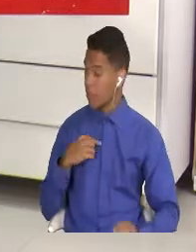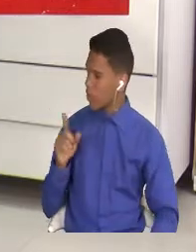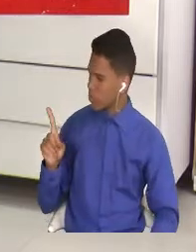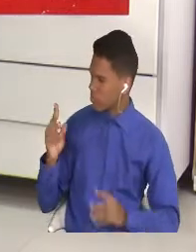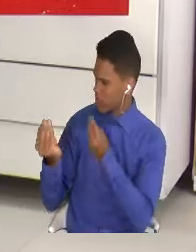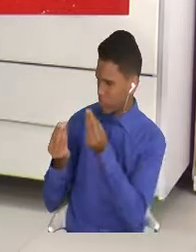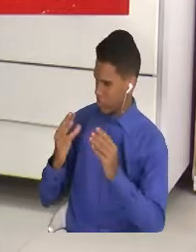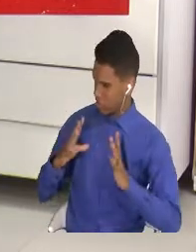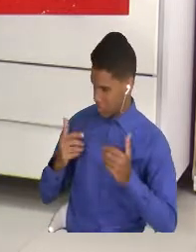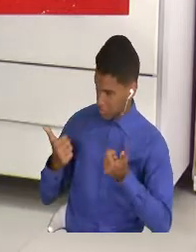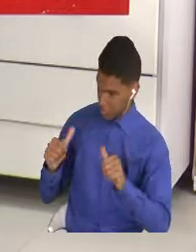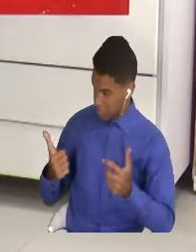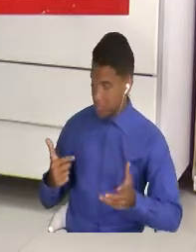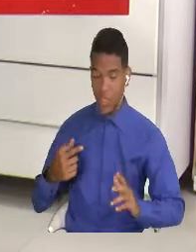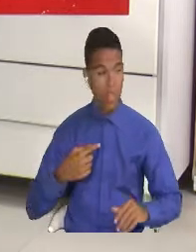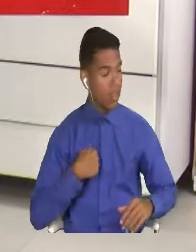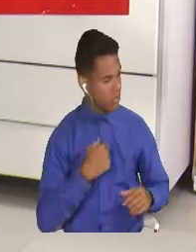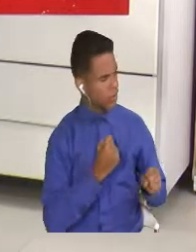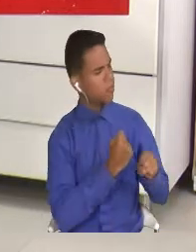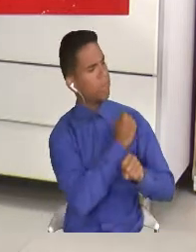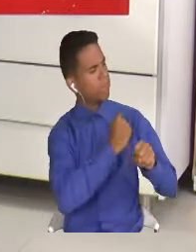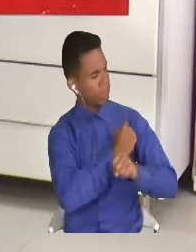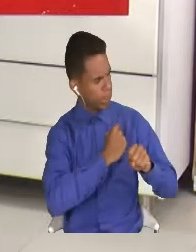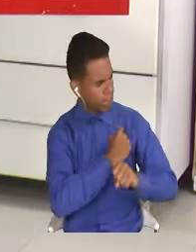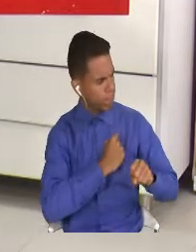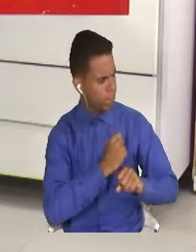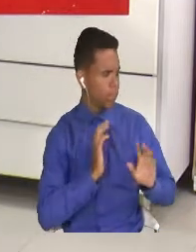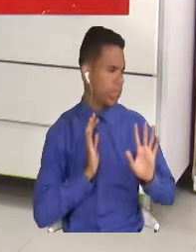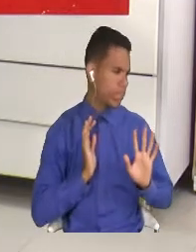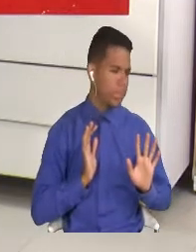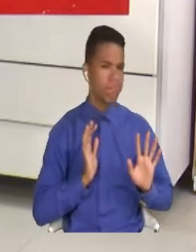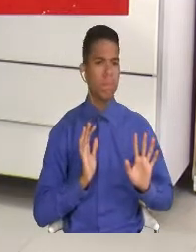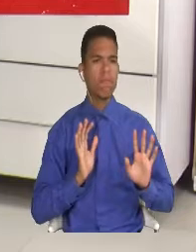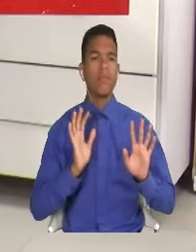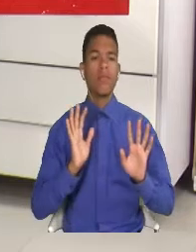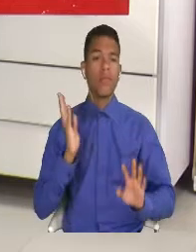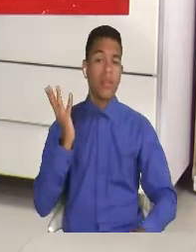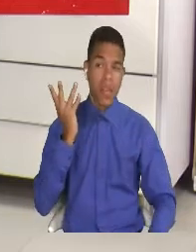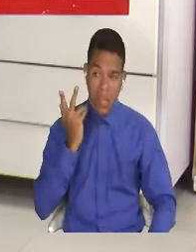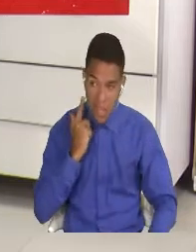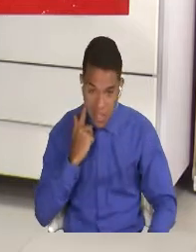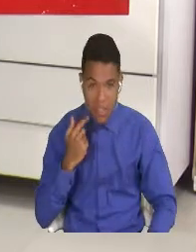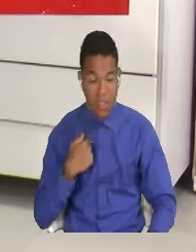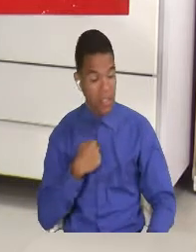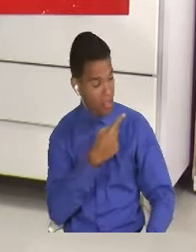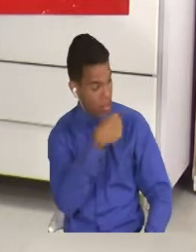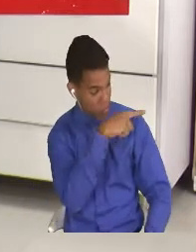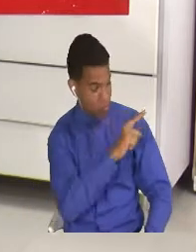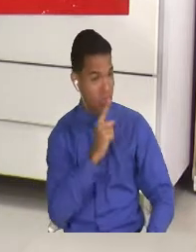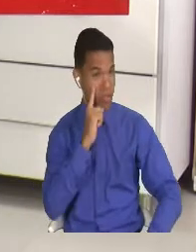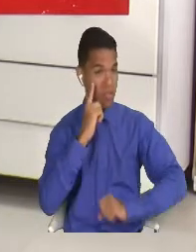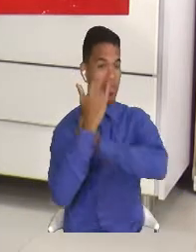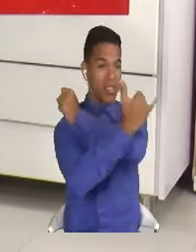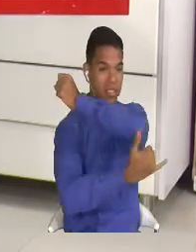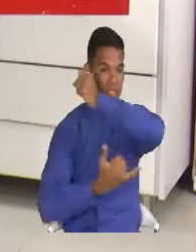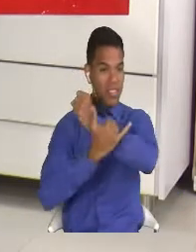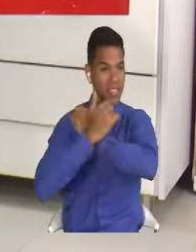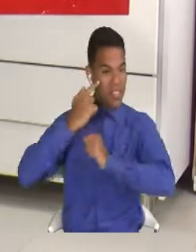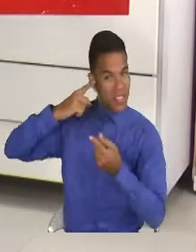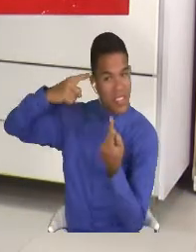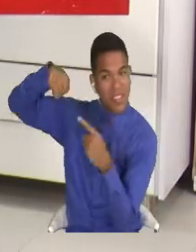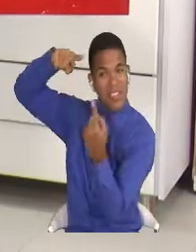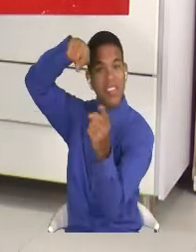Uy, Richie, pues la verdad, trabajo. La que sí, por ahí me enteré que estuvo viajando fuiste tú. ¿Qué tal? ¿Cómo te fue en ese viaje? Bueno, sí,